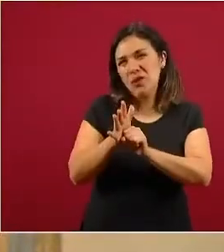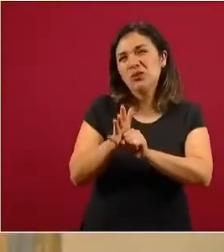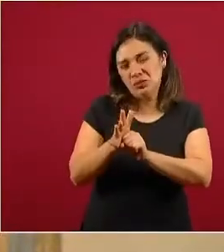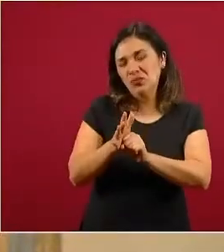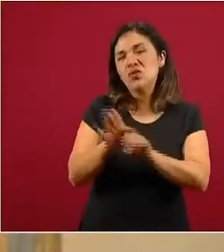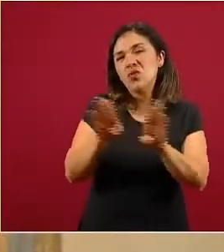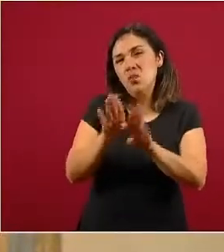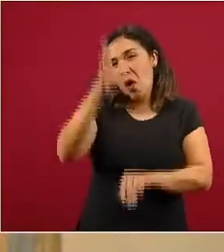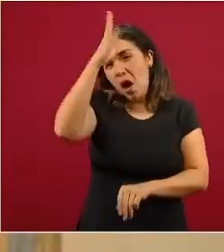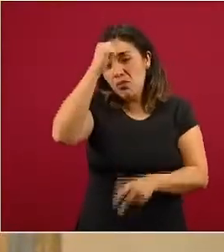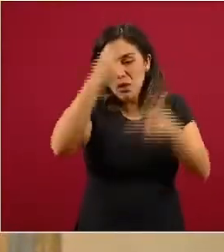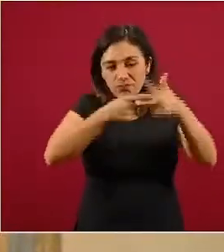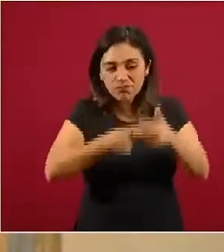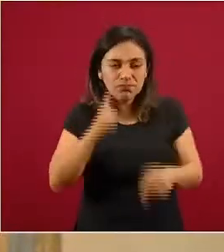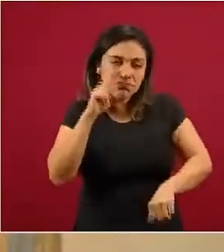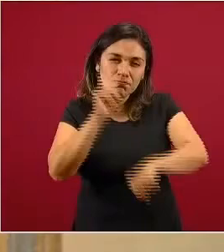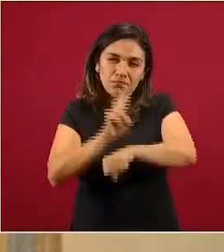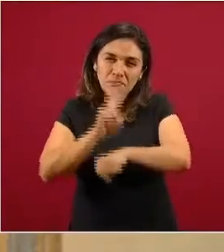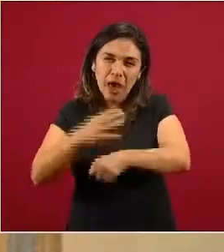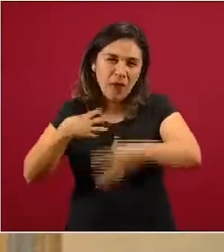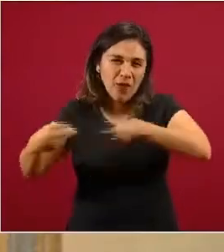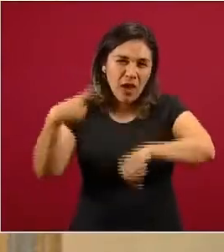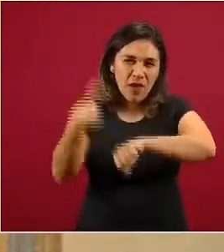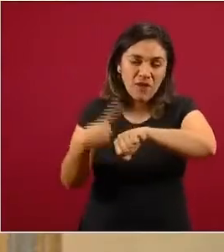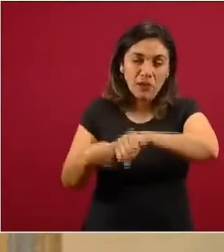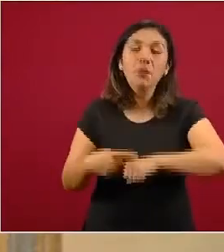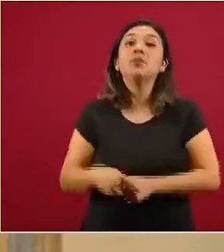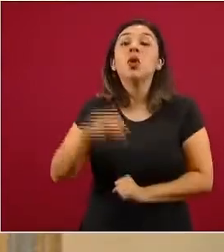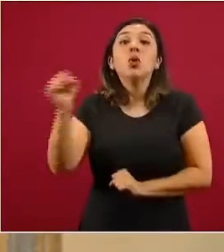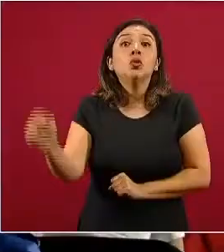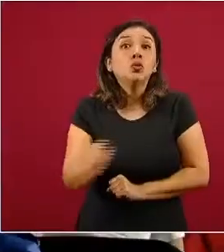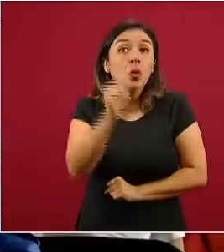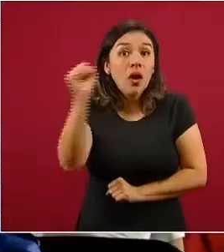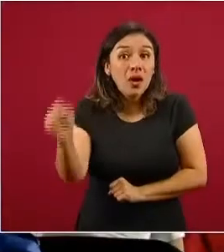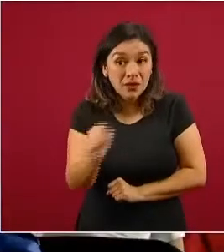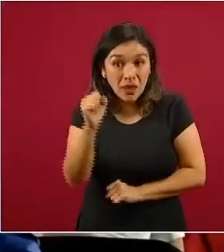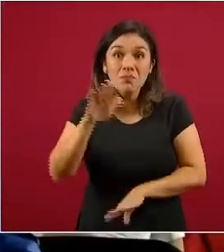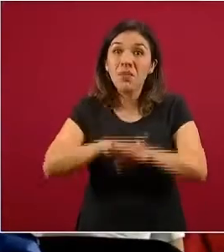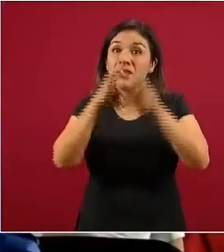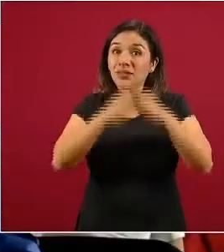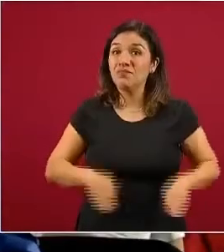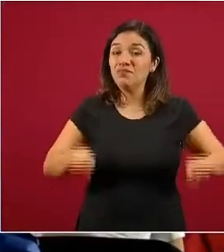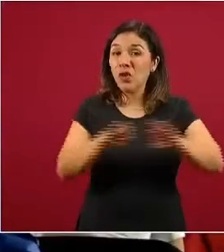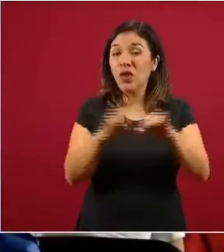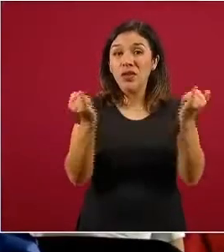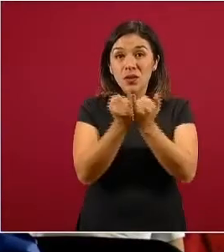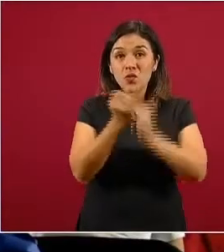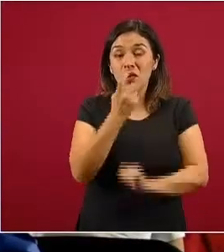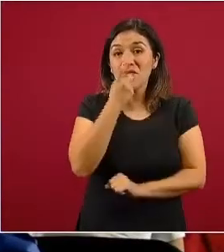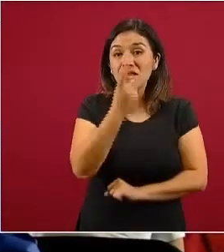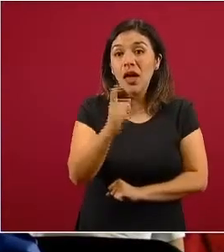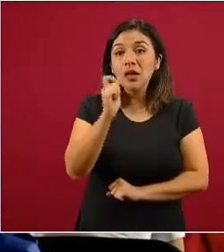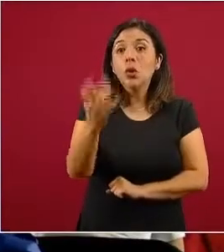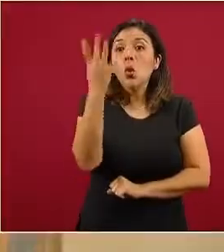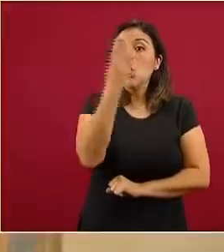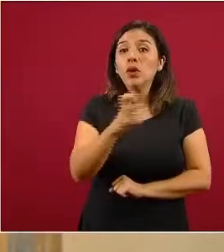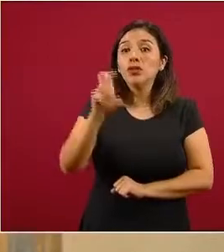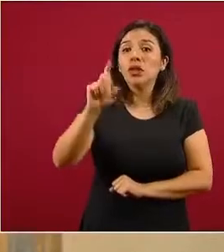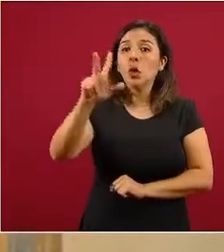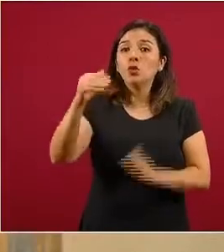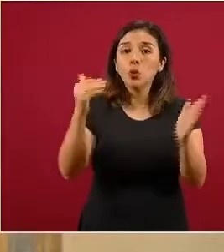desafortunadamente han perdido la vida y se les ha tienen un resultado positivo al virus SARS-CoV-2.